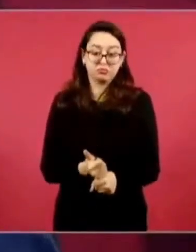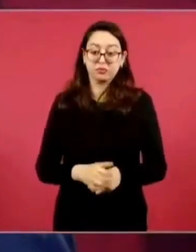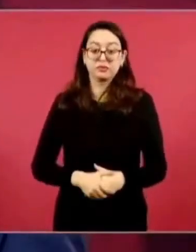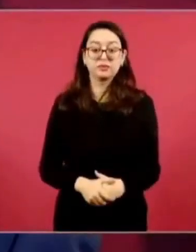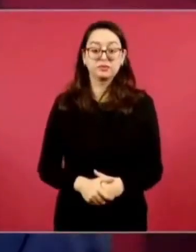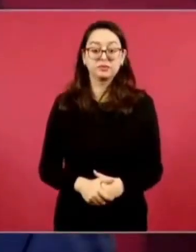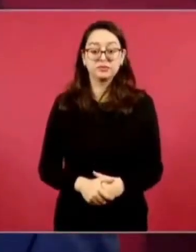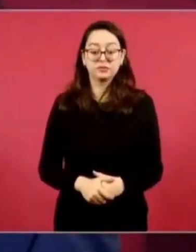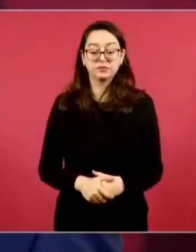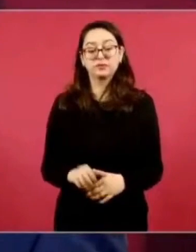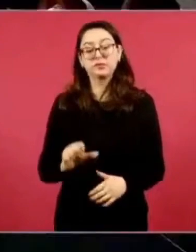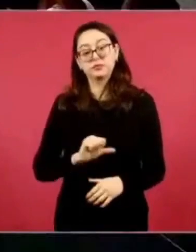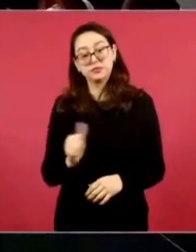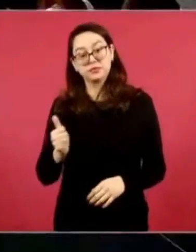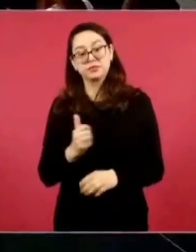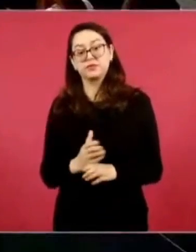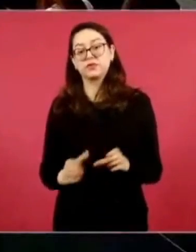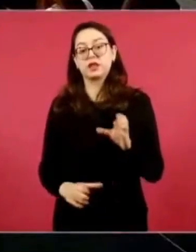Y la otra,